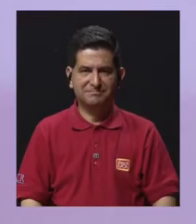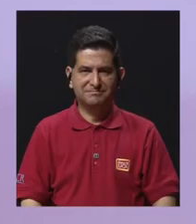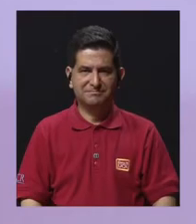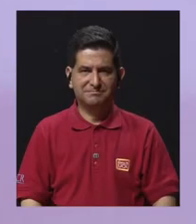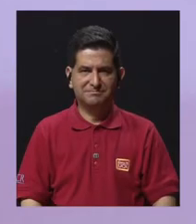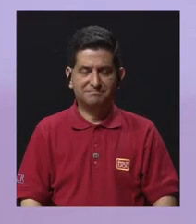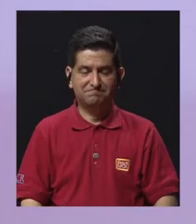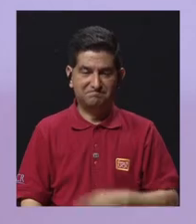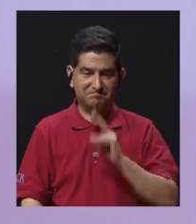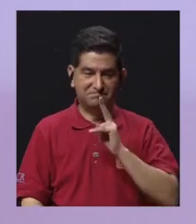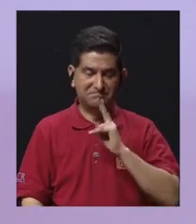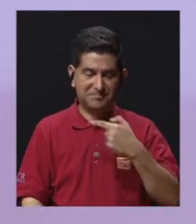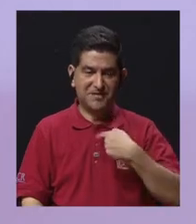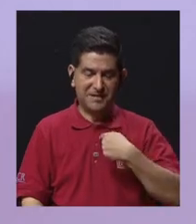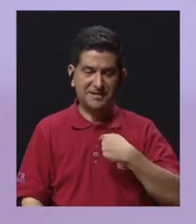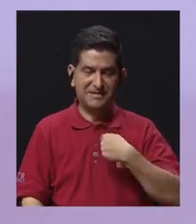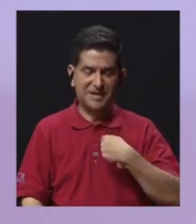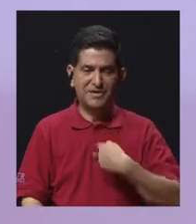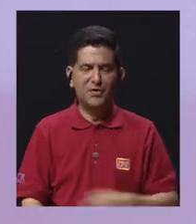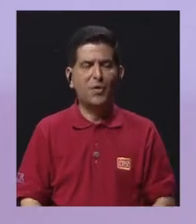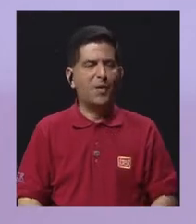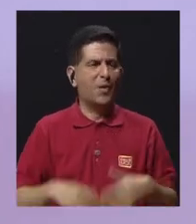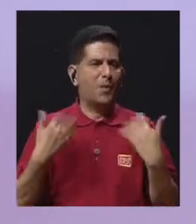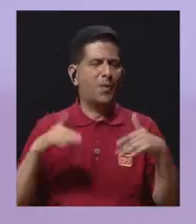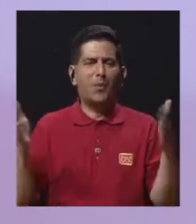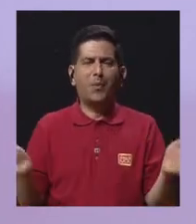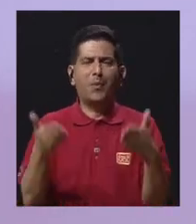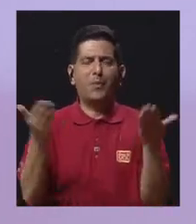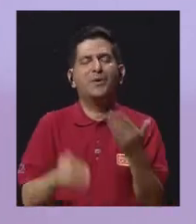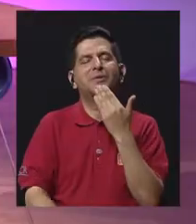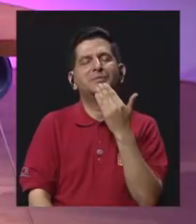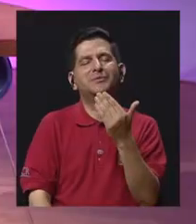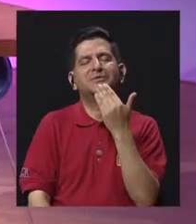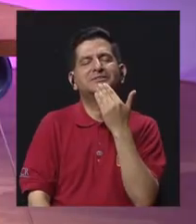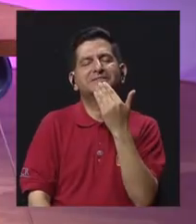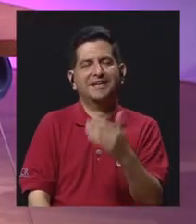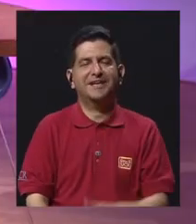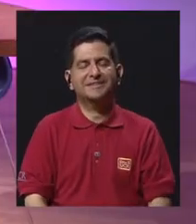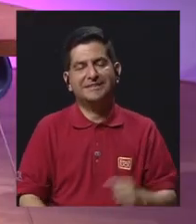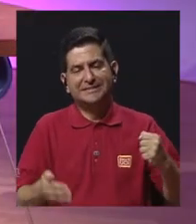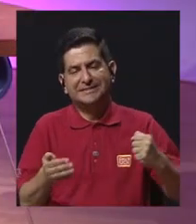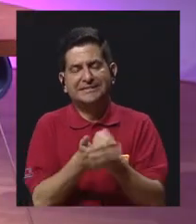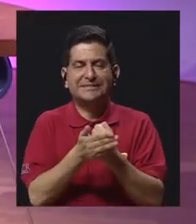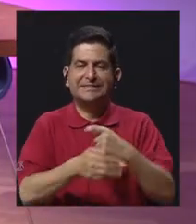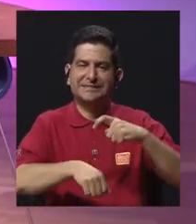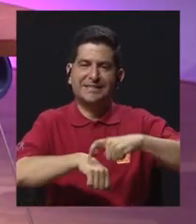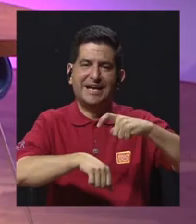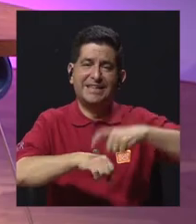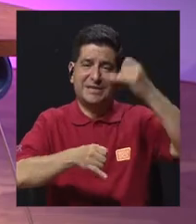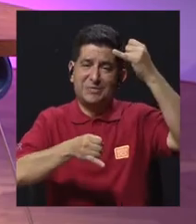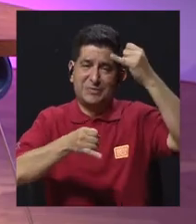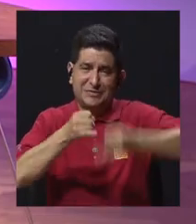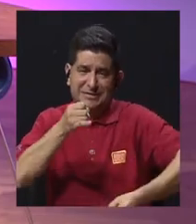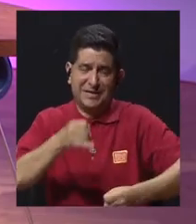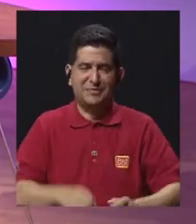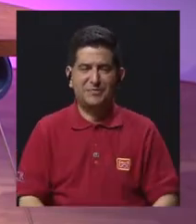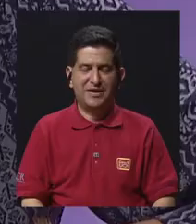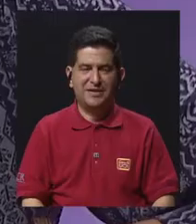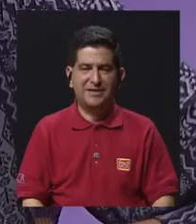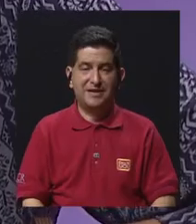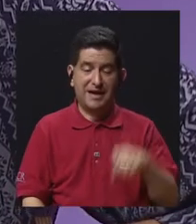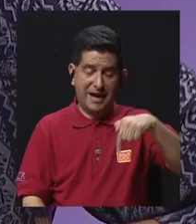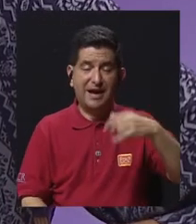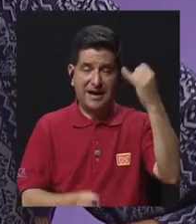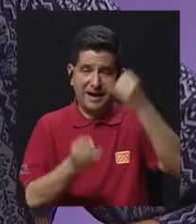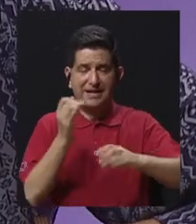en realidad yo voy súper animada también. Muchas gracias. Sí. Lamentablemente se nos acaba el tiempo, tenemos que terminar acá